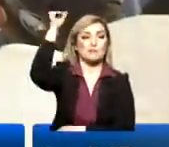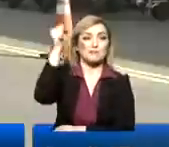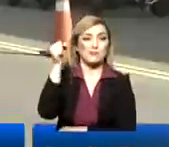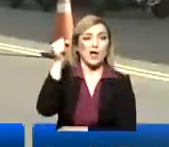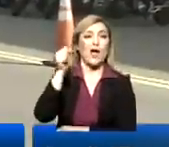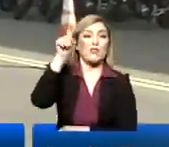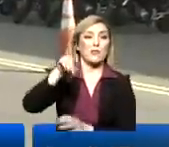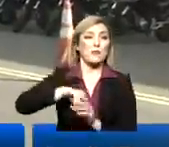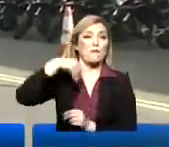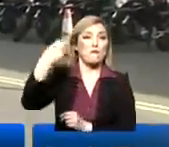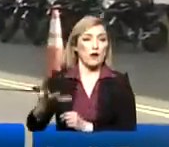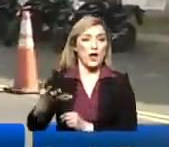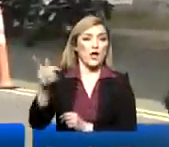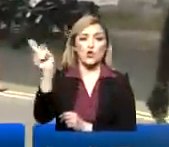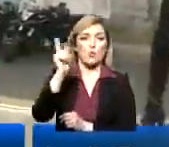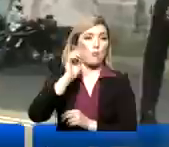la unidad.